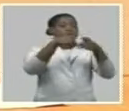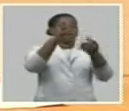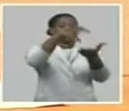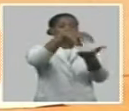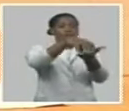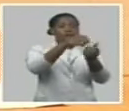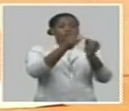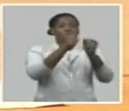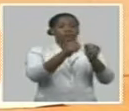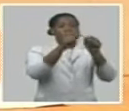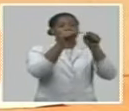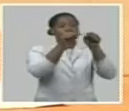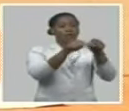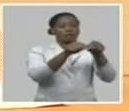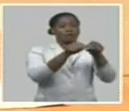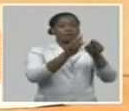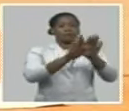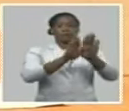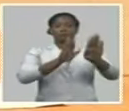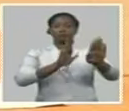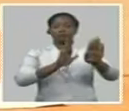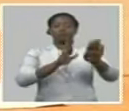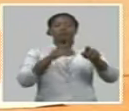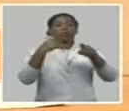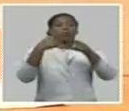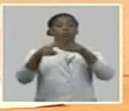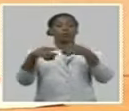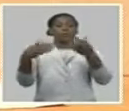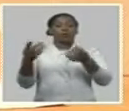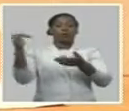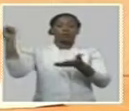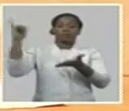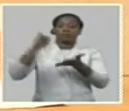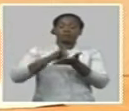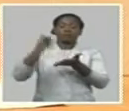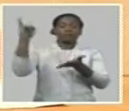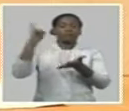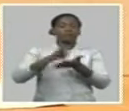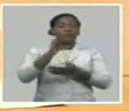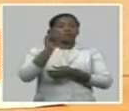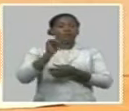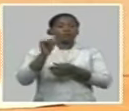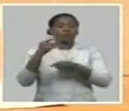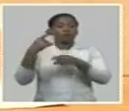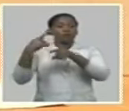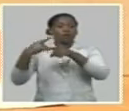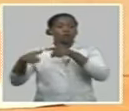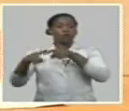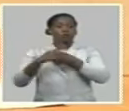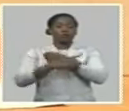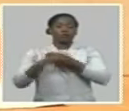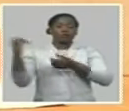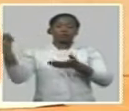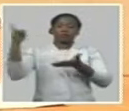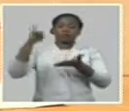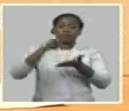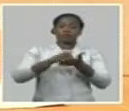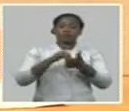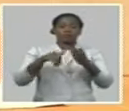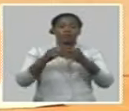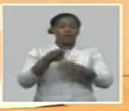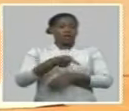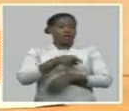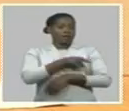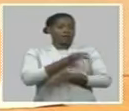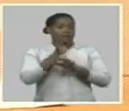y el aislamiento de todos los viajeros procedentes del extranjero que arribe que arribaron antes del día de ayer lo ha puntualizado